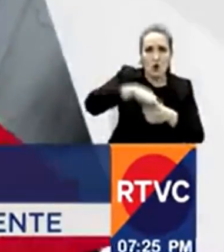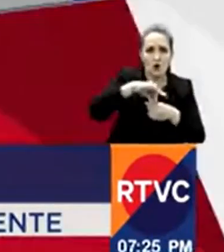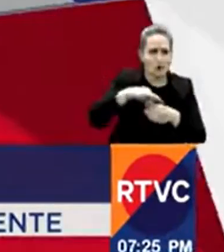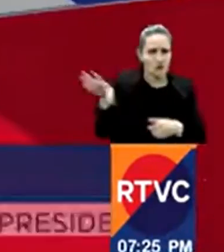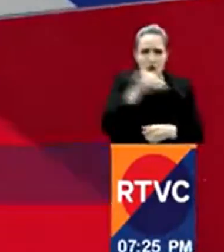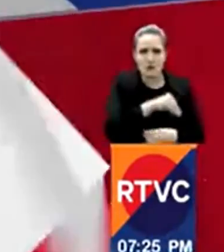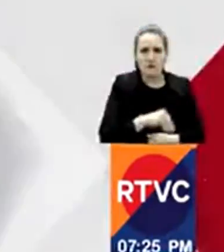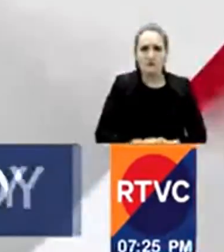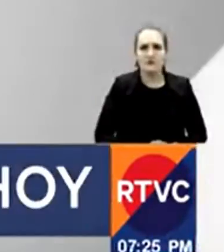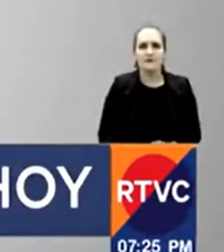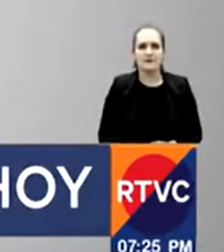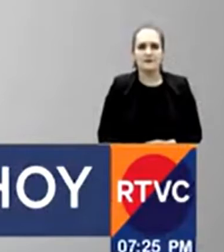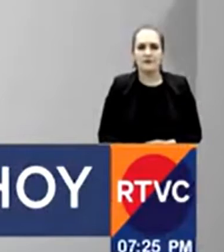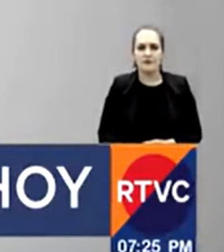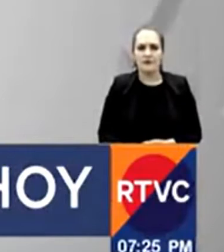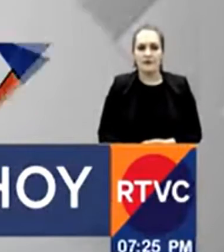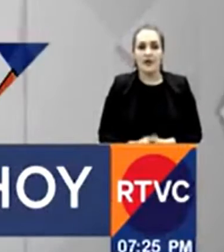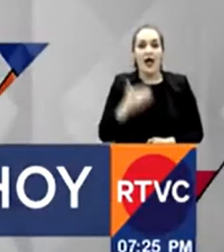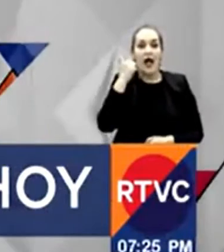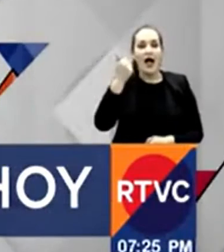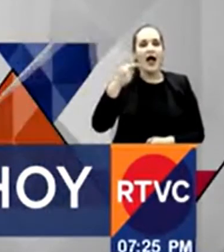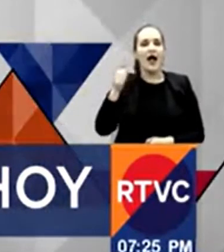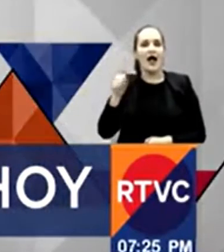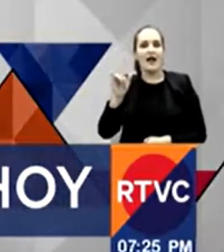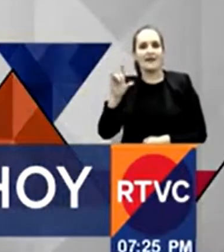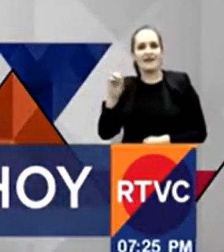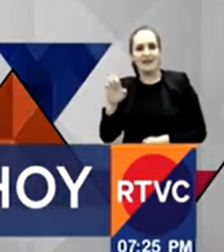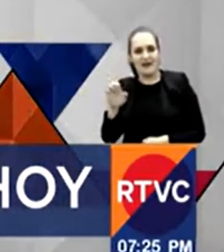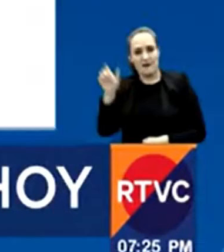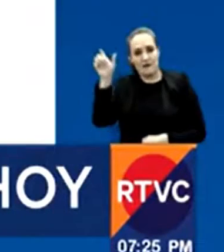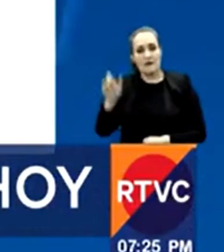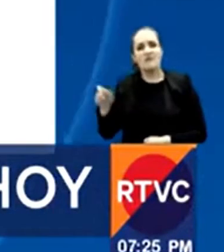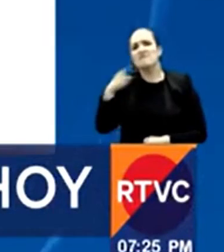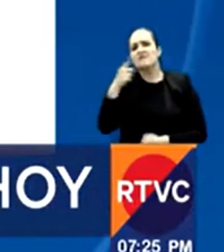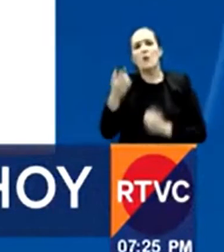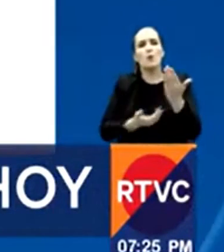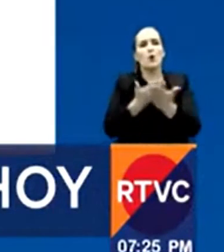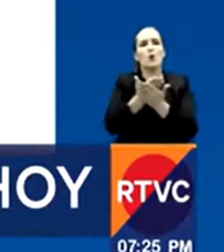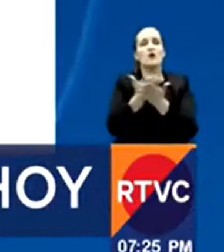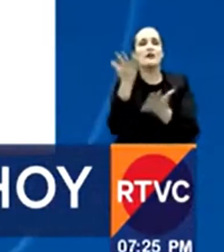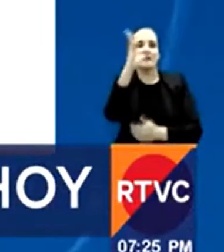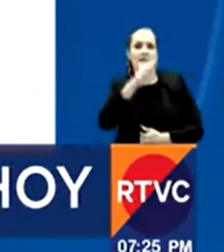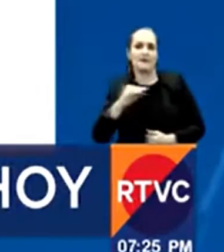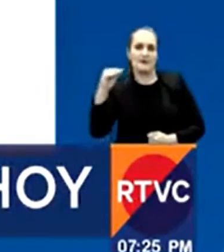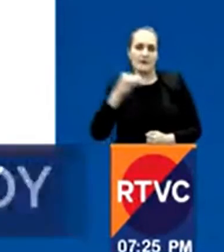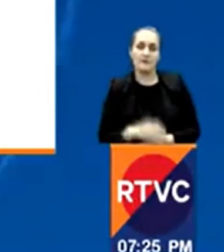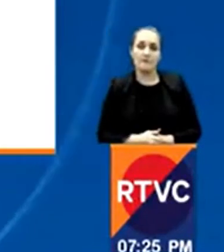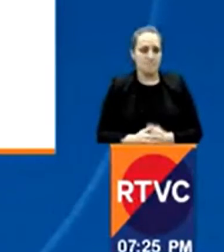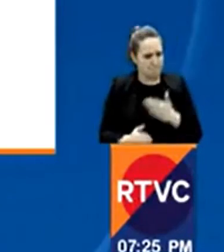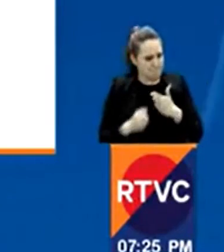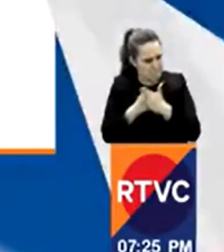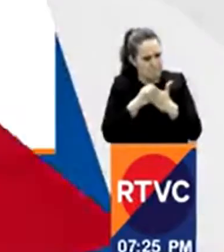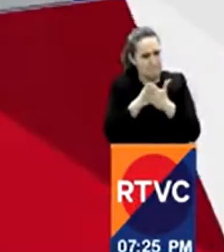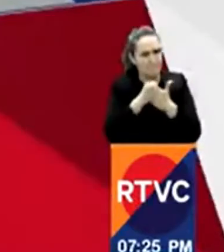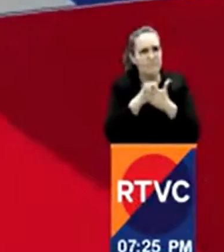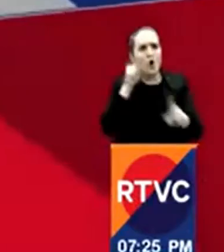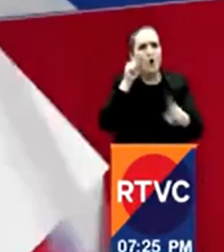masivamente. Aideli Sarazo dio a conocer propuestas en el Quindío. Seguiremos trabajando por la salud mental.